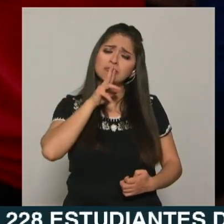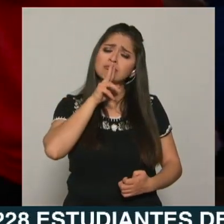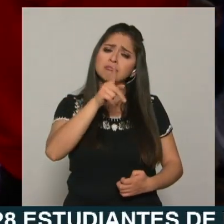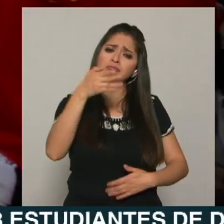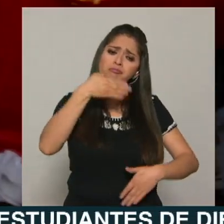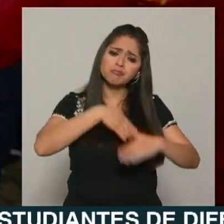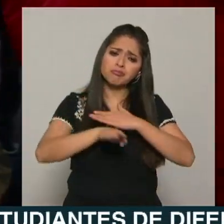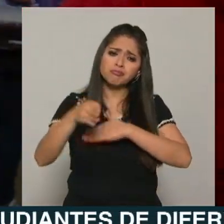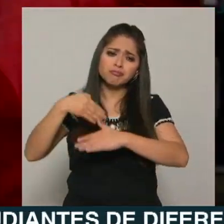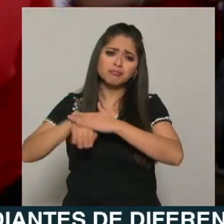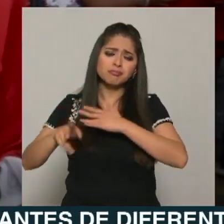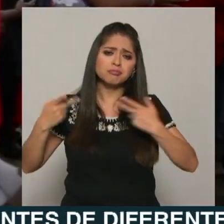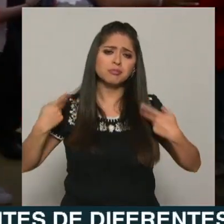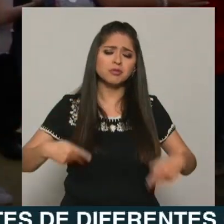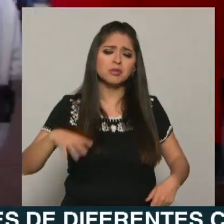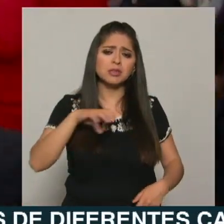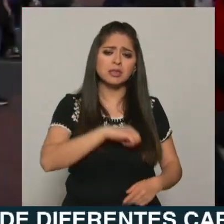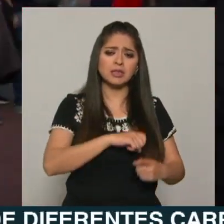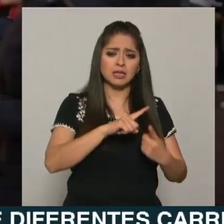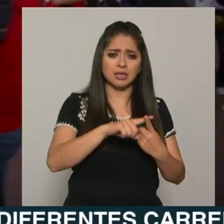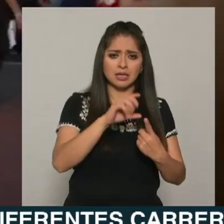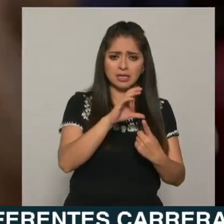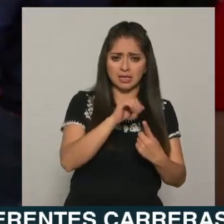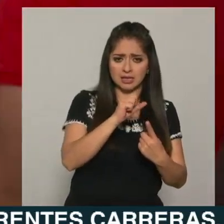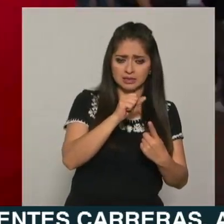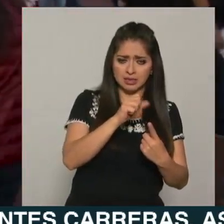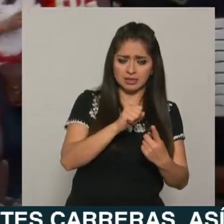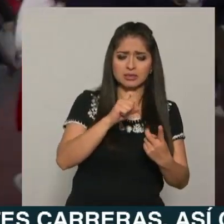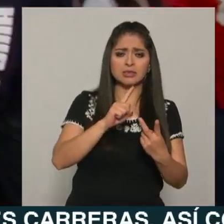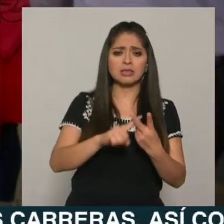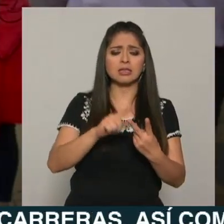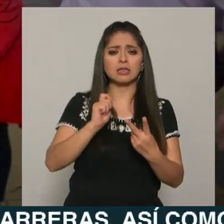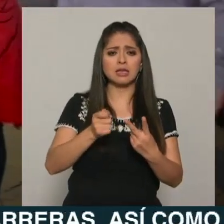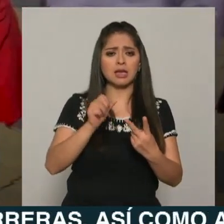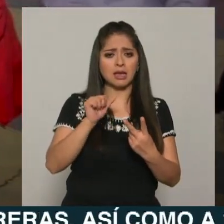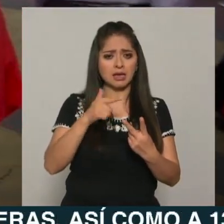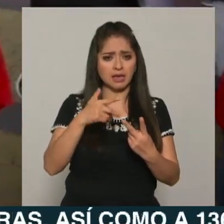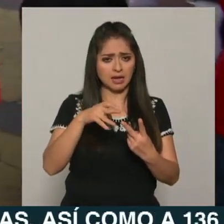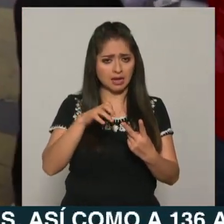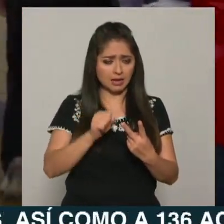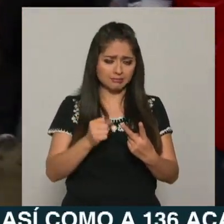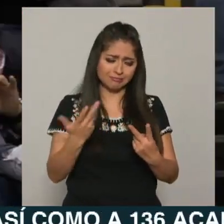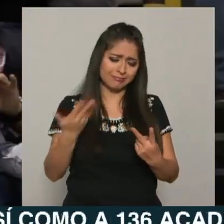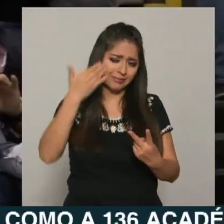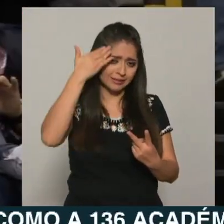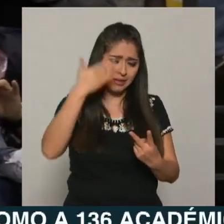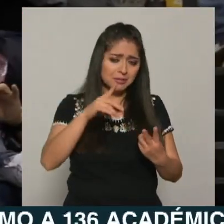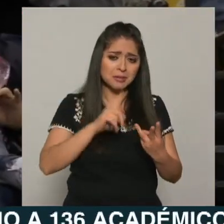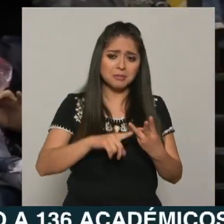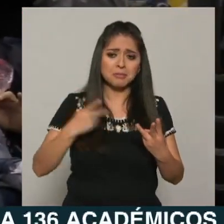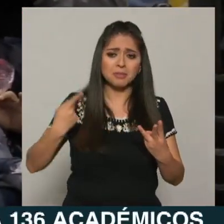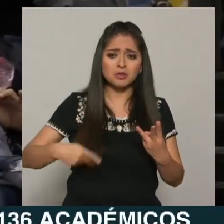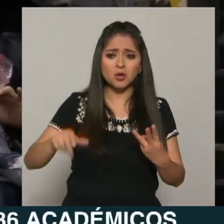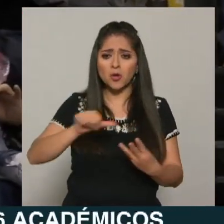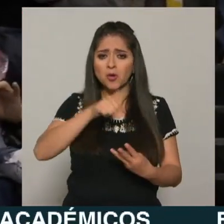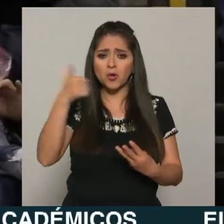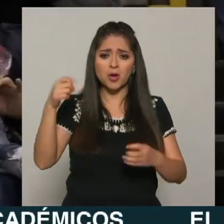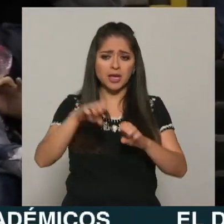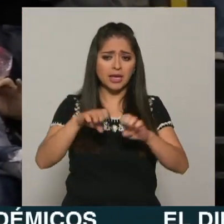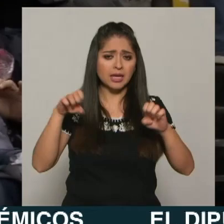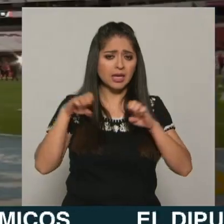para que los aficionados de Jefes de Kansas City, los Cargadores de Los Ángeles y por supuesto aficionados a otros